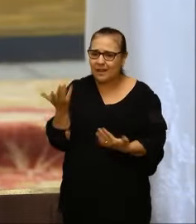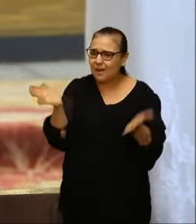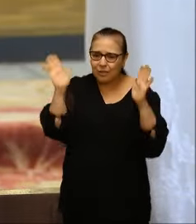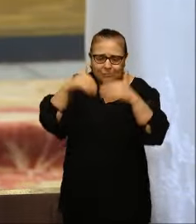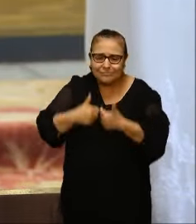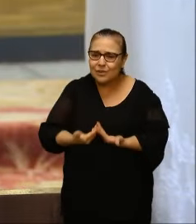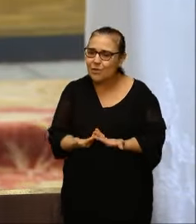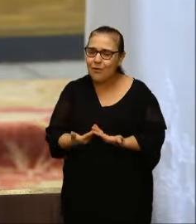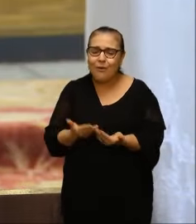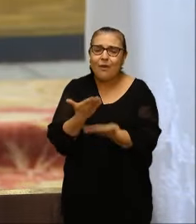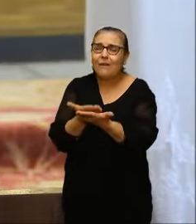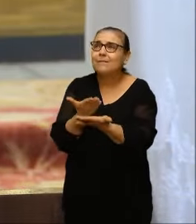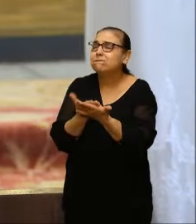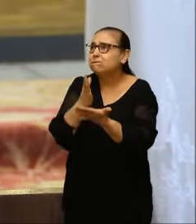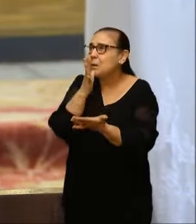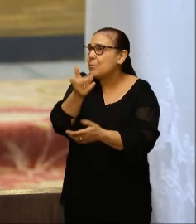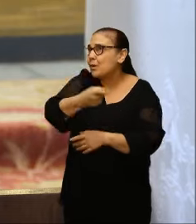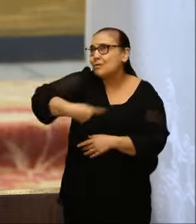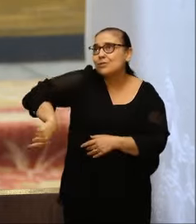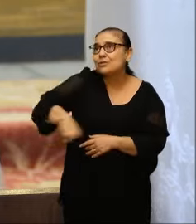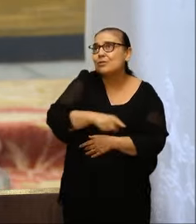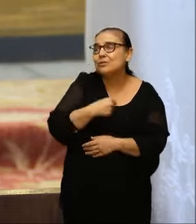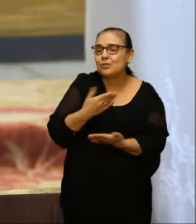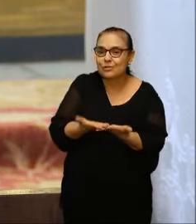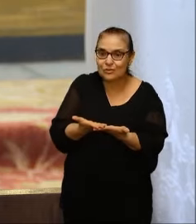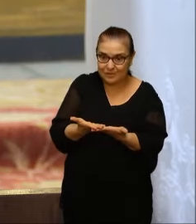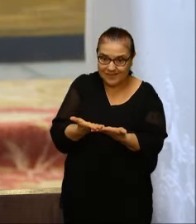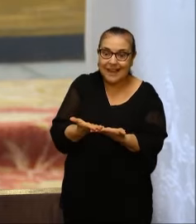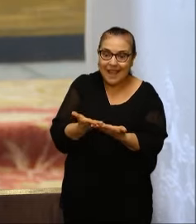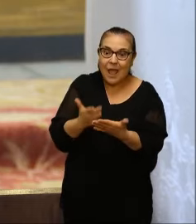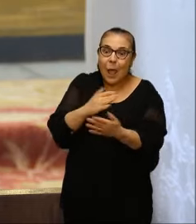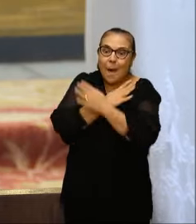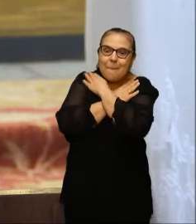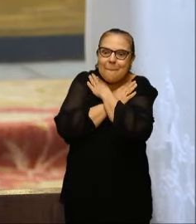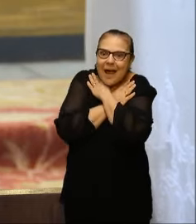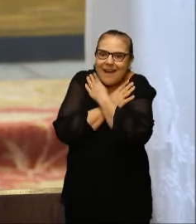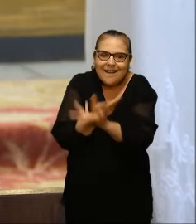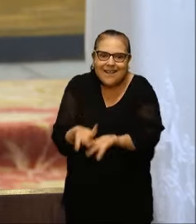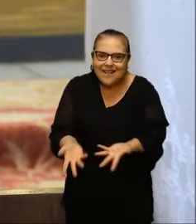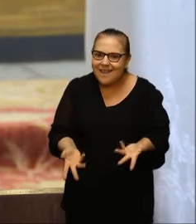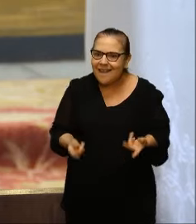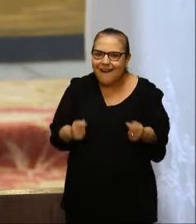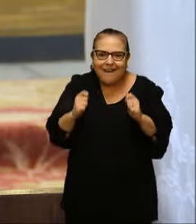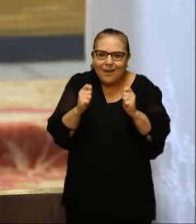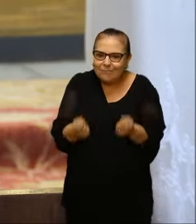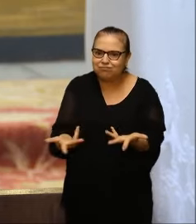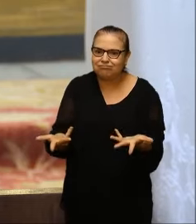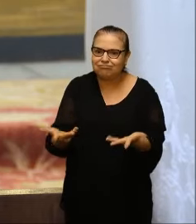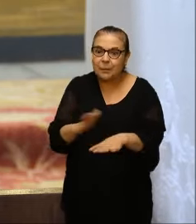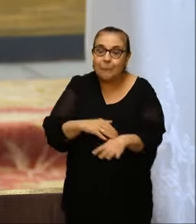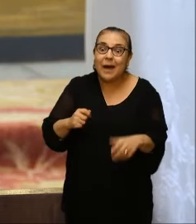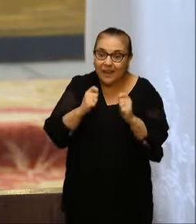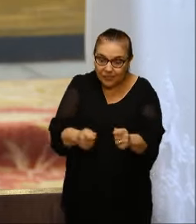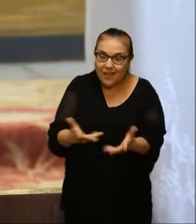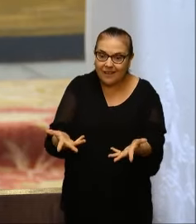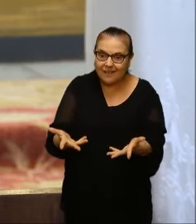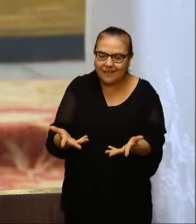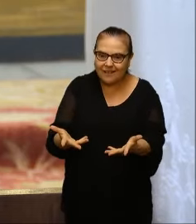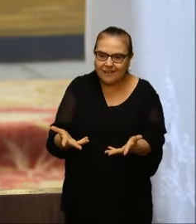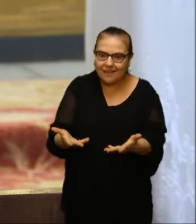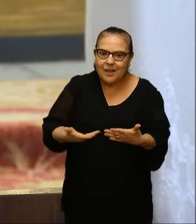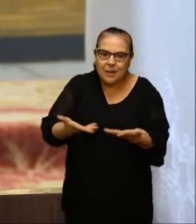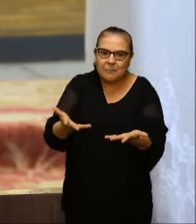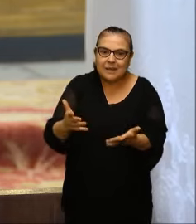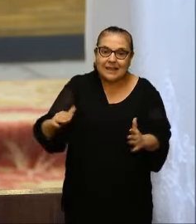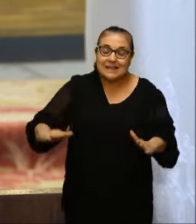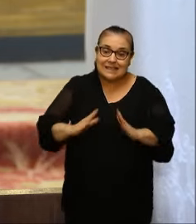por nosotros que recurrimos a ti. Y ella tiene tantas gracias que Dios tiene dispuestas a través de ella para darte, pero como decía ella